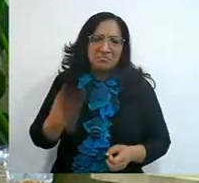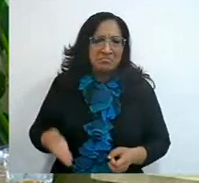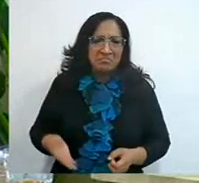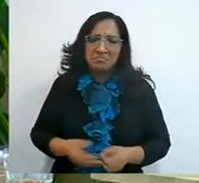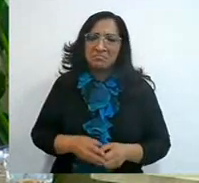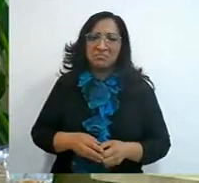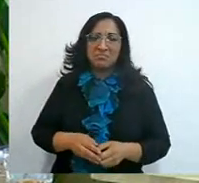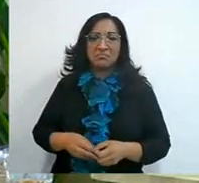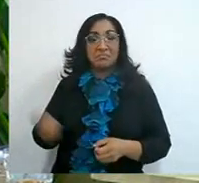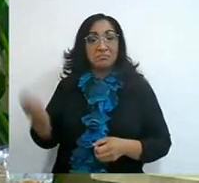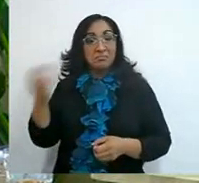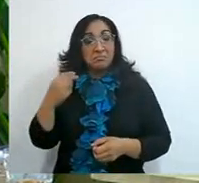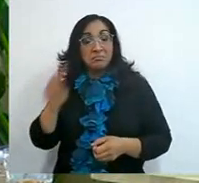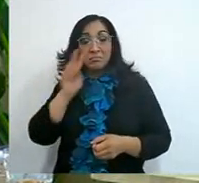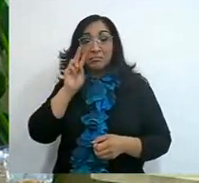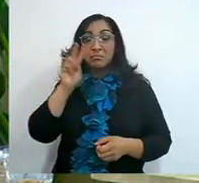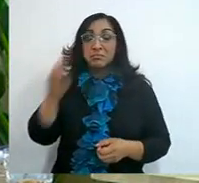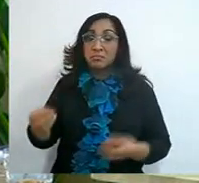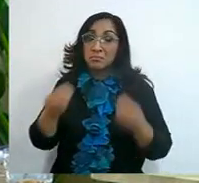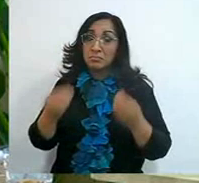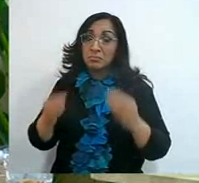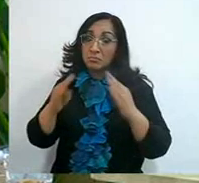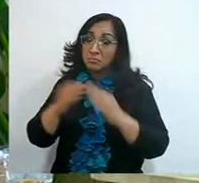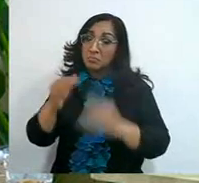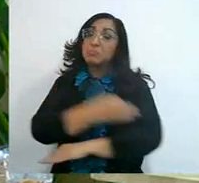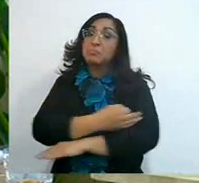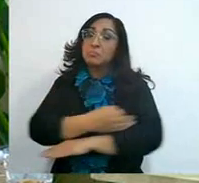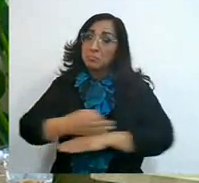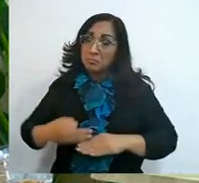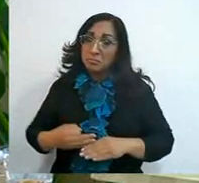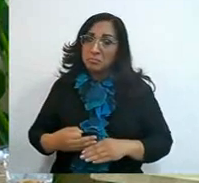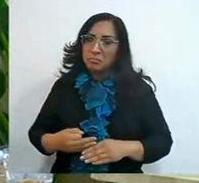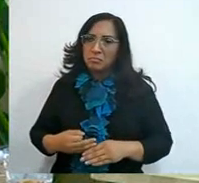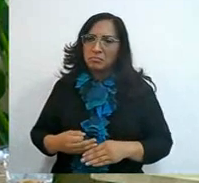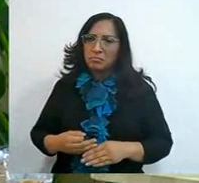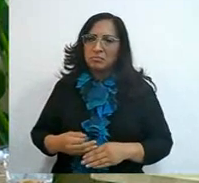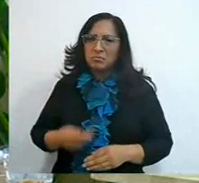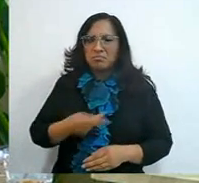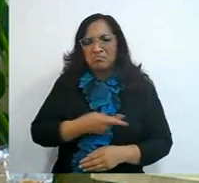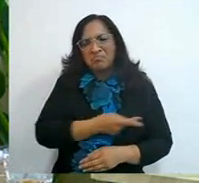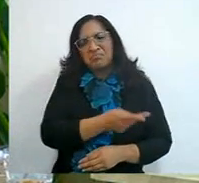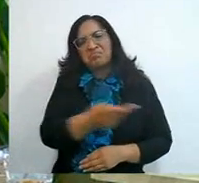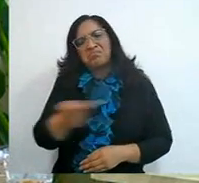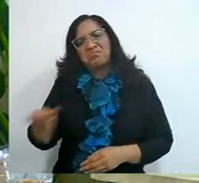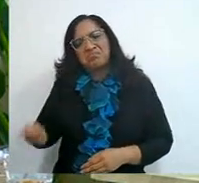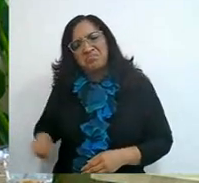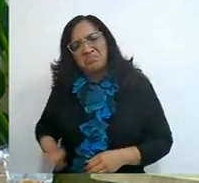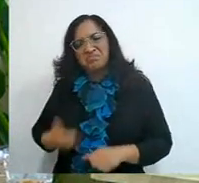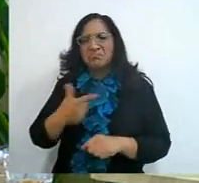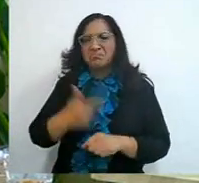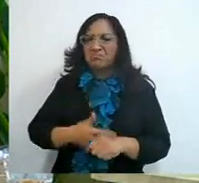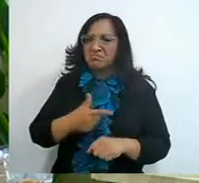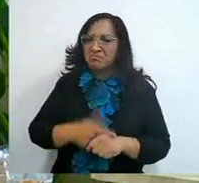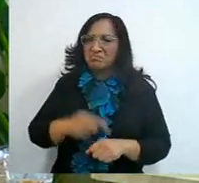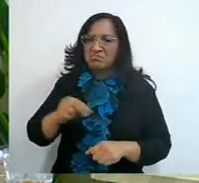eso es lo que se ve en muchos hogares. Pobreza, enfermedad,